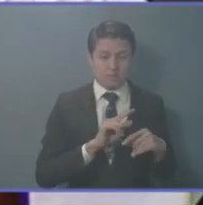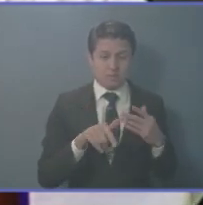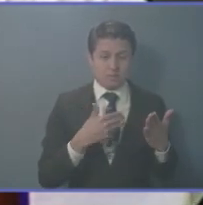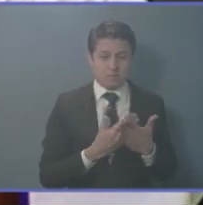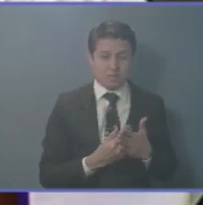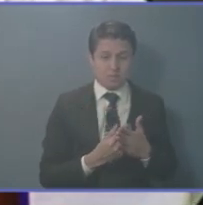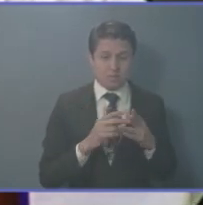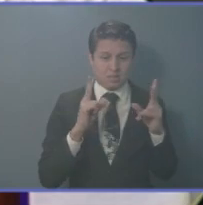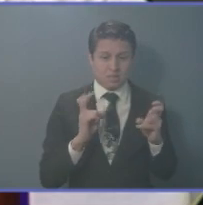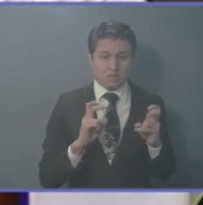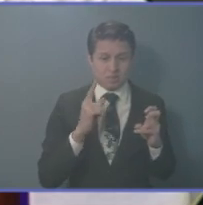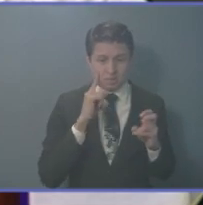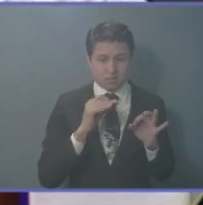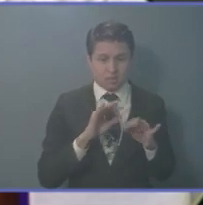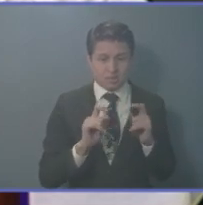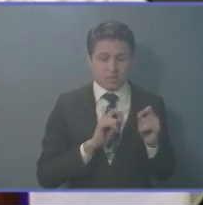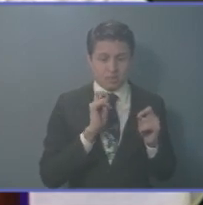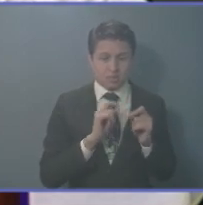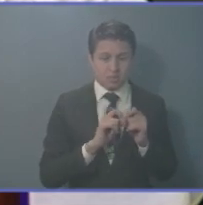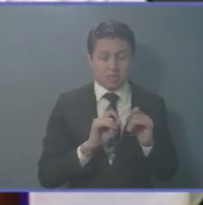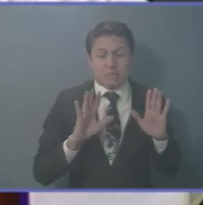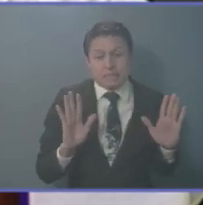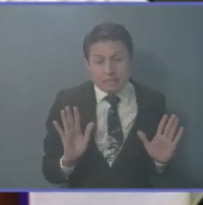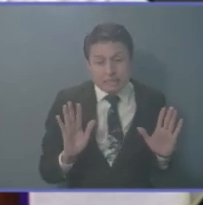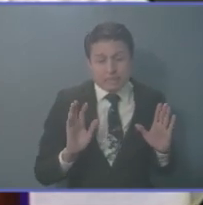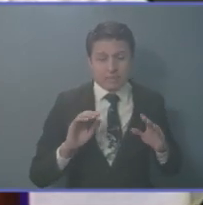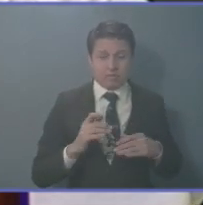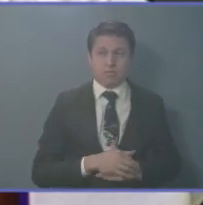resguardo domiciliar sin justificación y que al ser